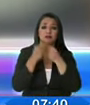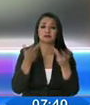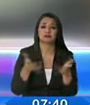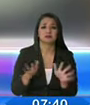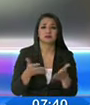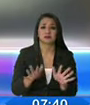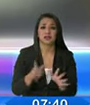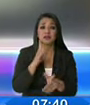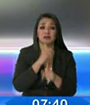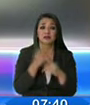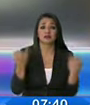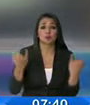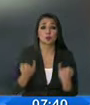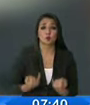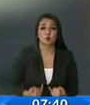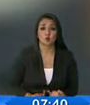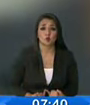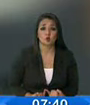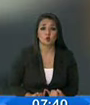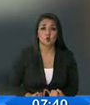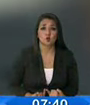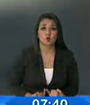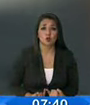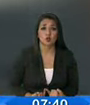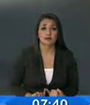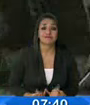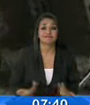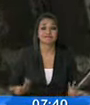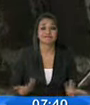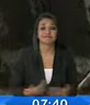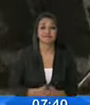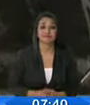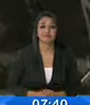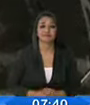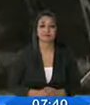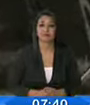comer, para andar en la hacha, en la boga. Informó Roselena Vascones.